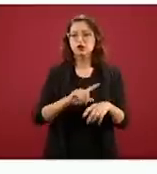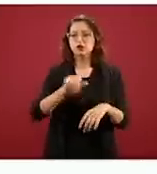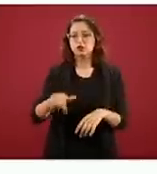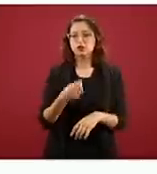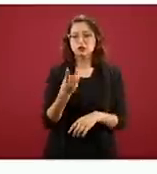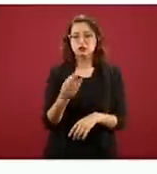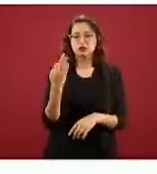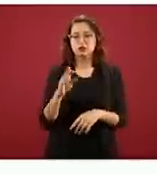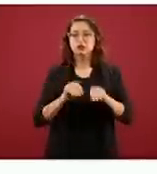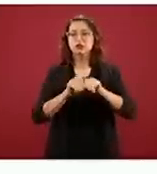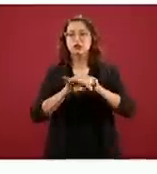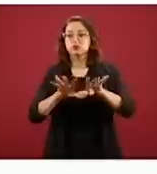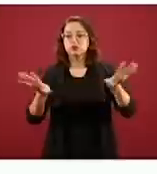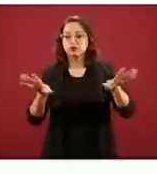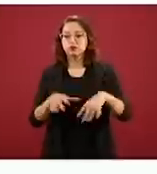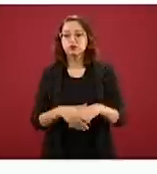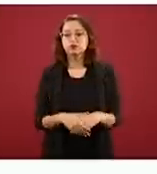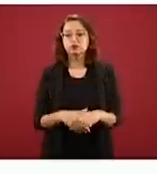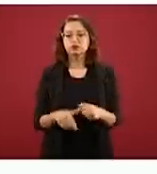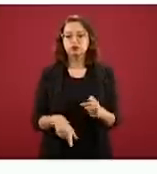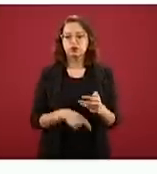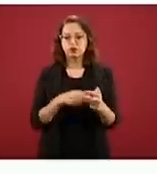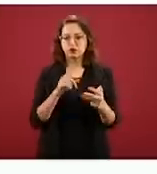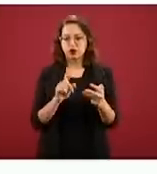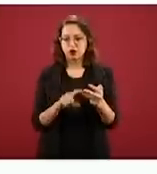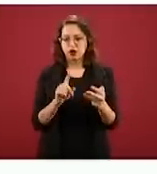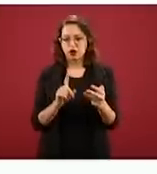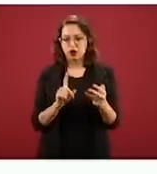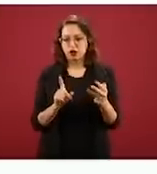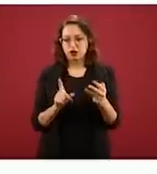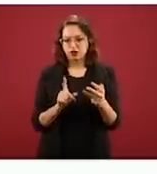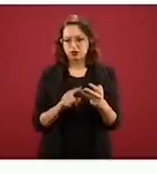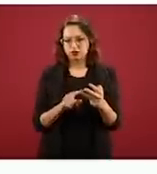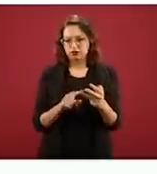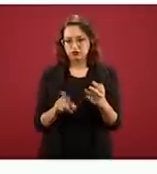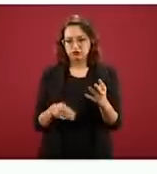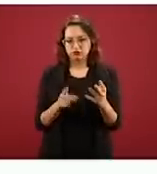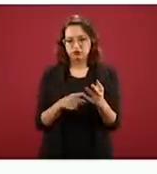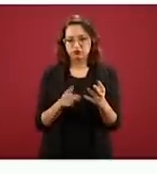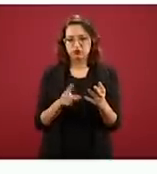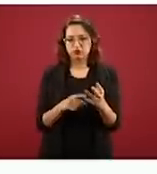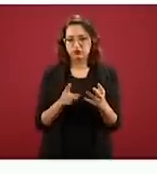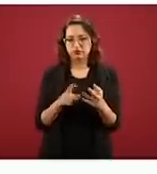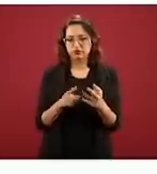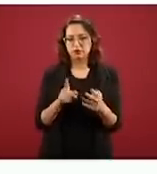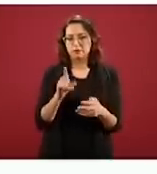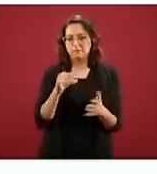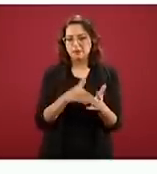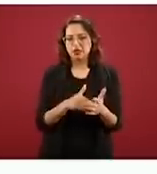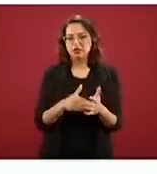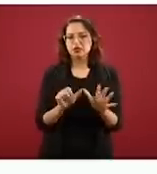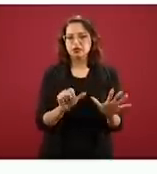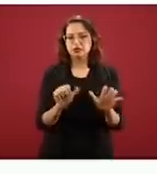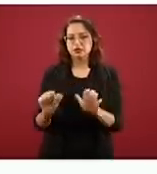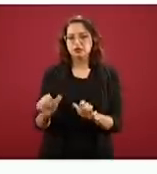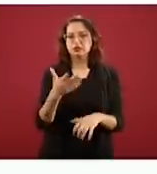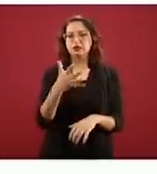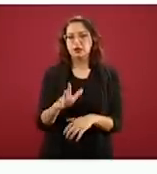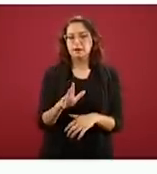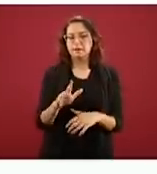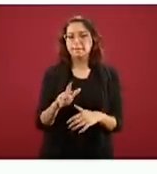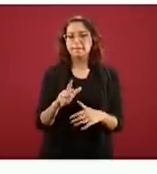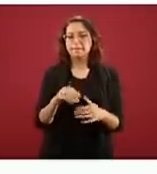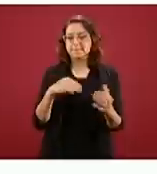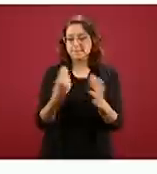febrero. Un cuarto escalón de 1,610 elementos estará concluyendo su curso